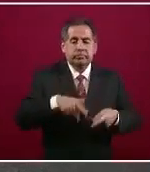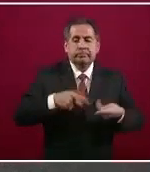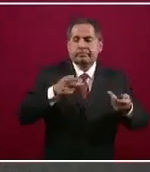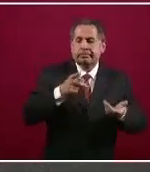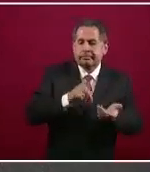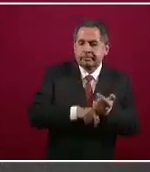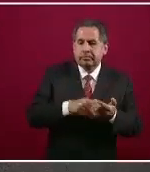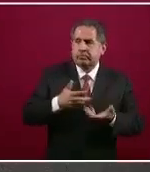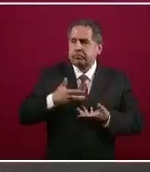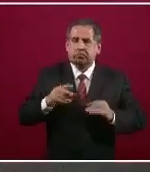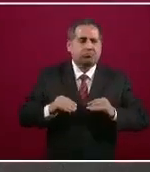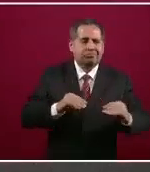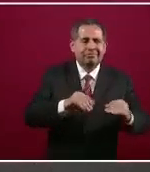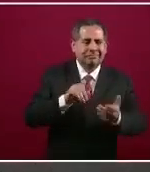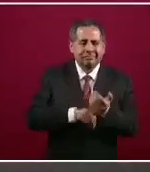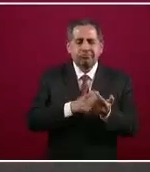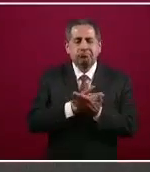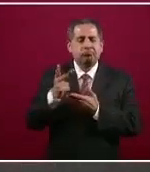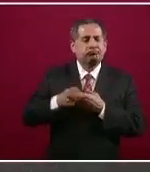quienes operaban el programa.